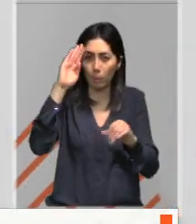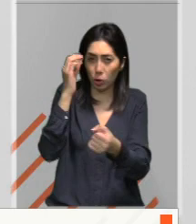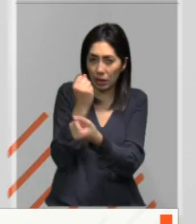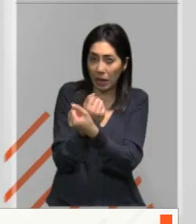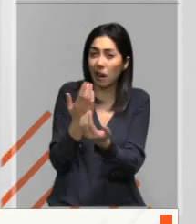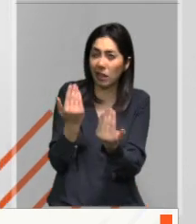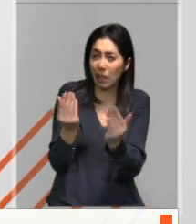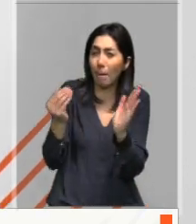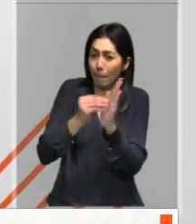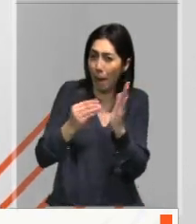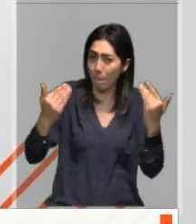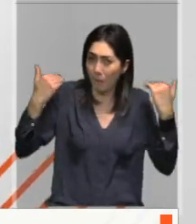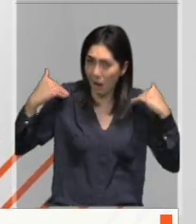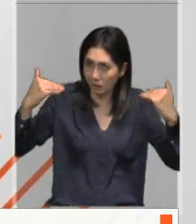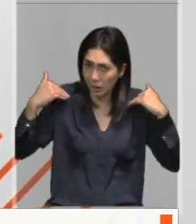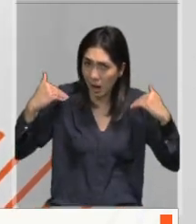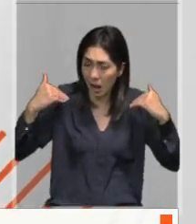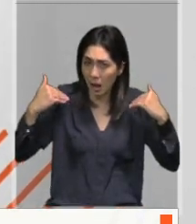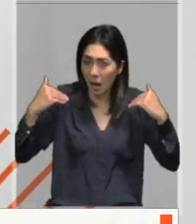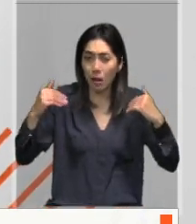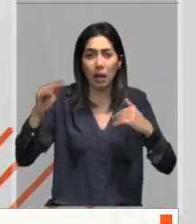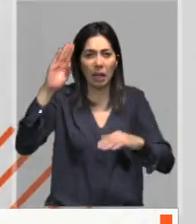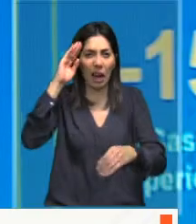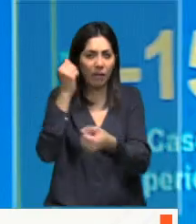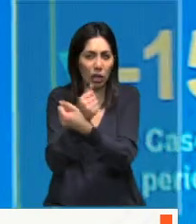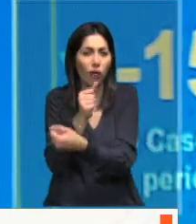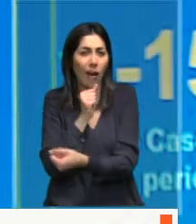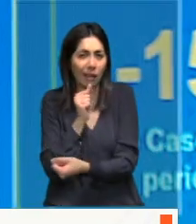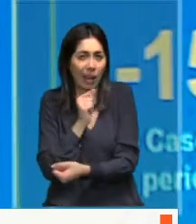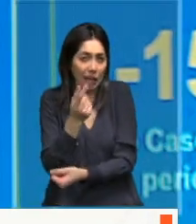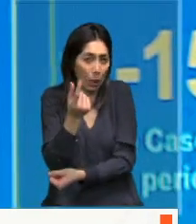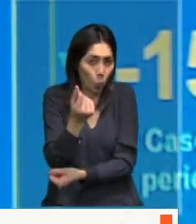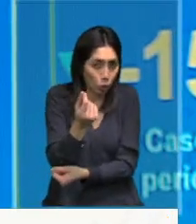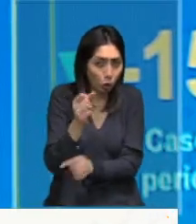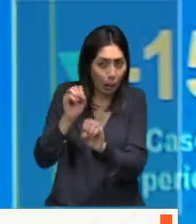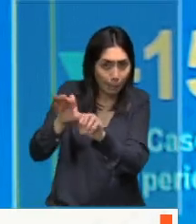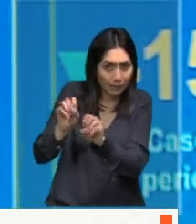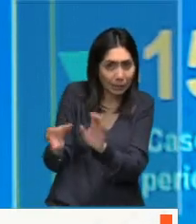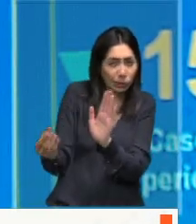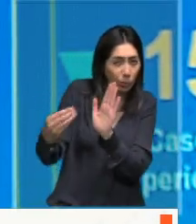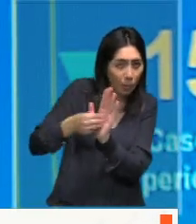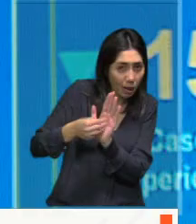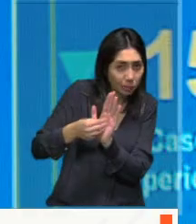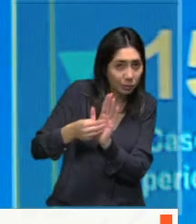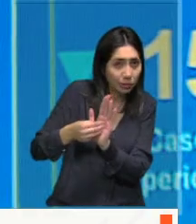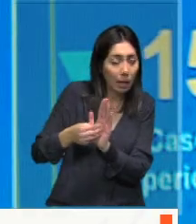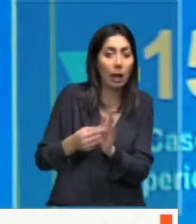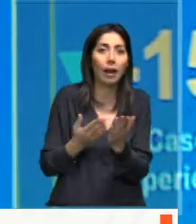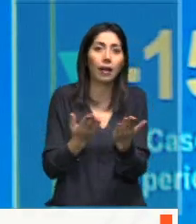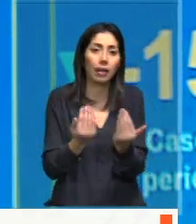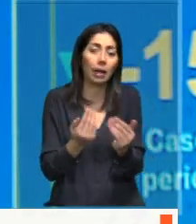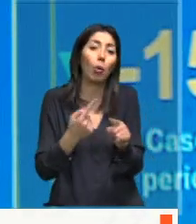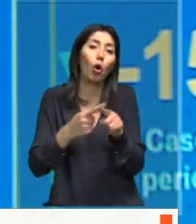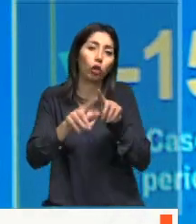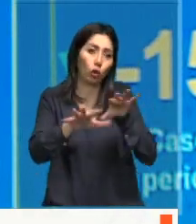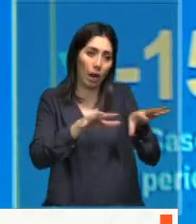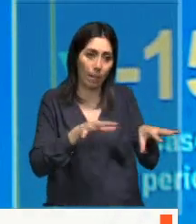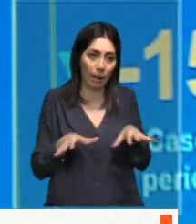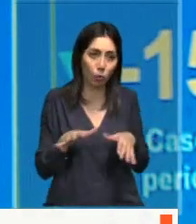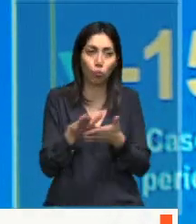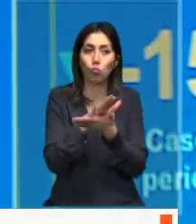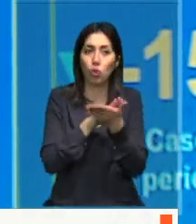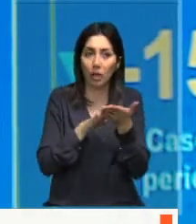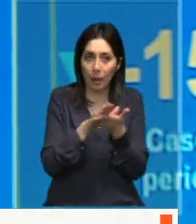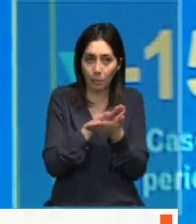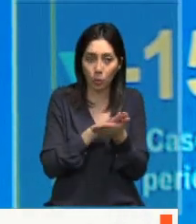¿Le faltan recursos a carabineros para capacitar más? Necesitamos de otro tipo de elementos, como son